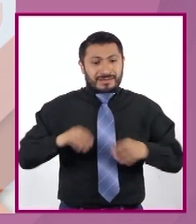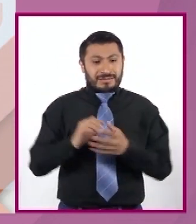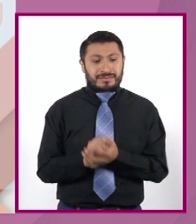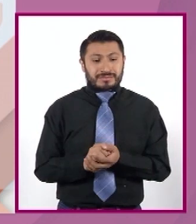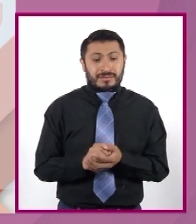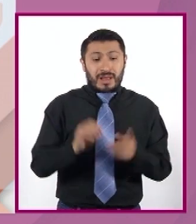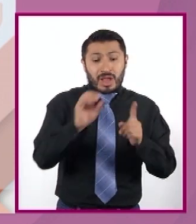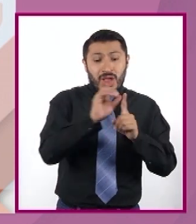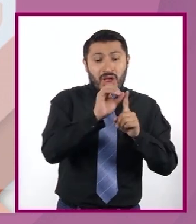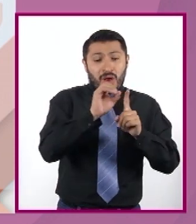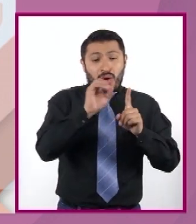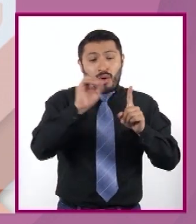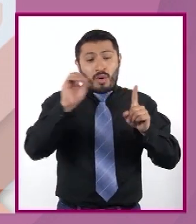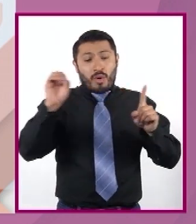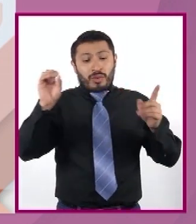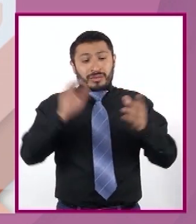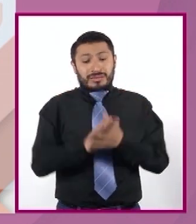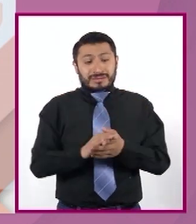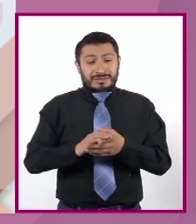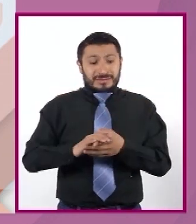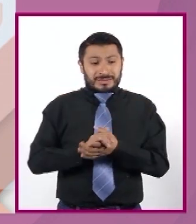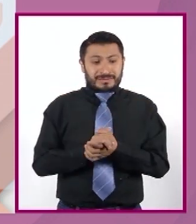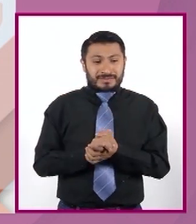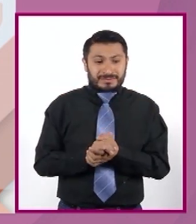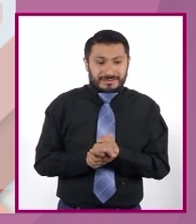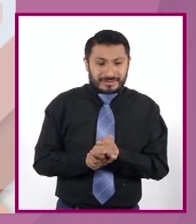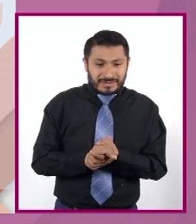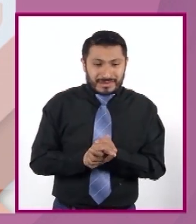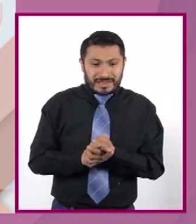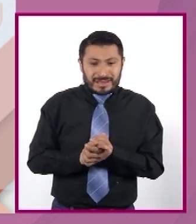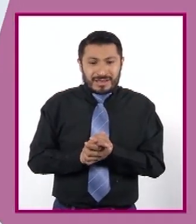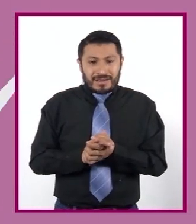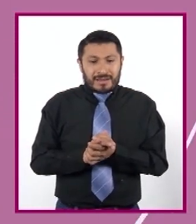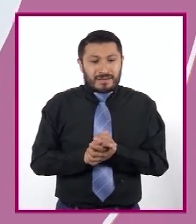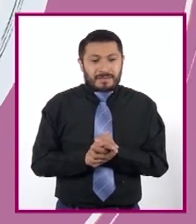muy extenso y se desplaza alrededor del Sol.